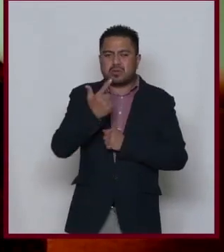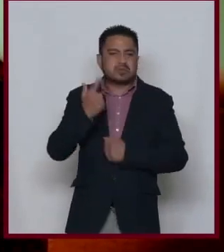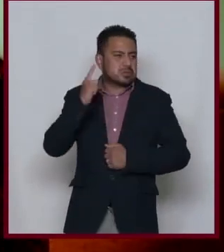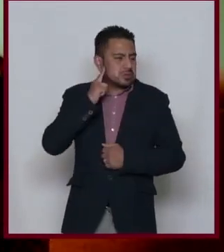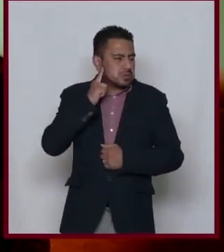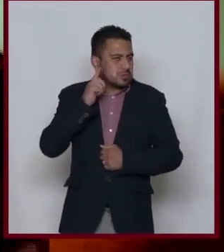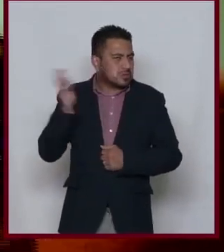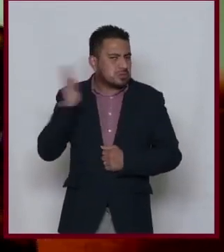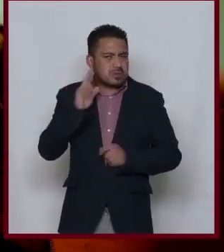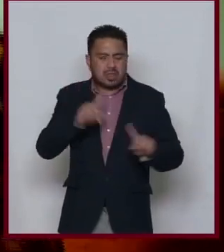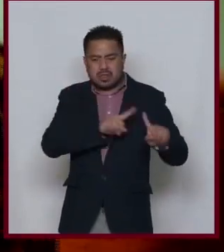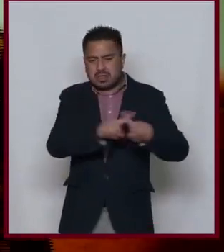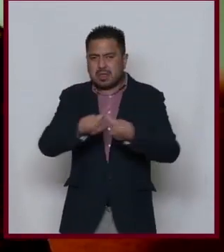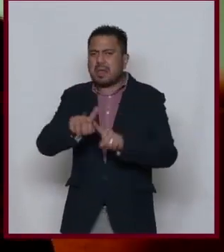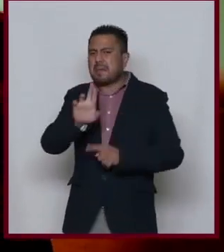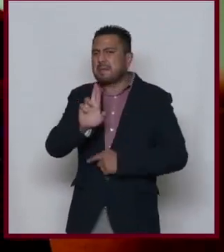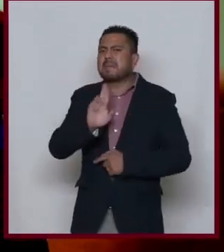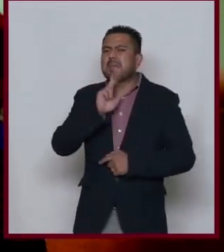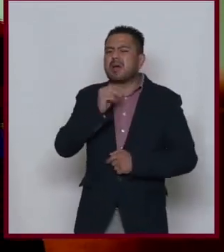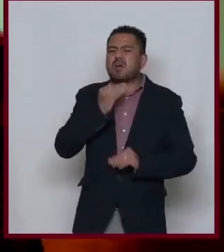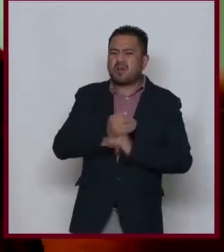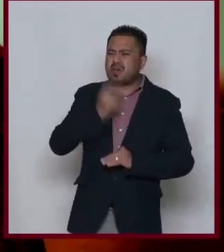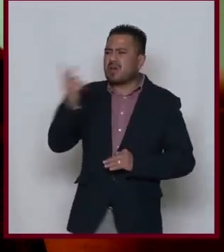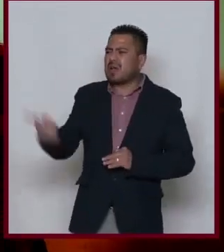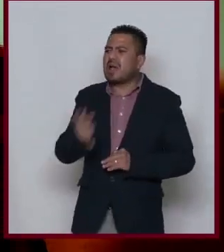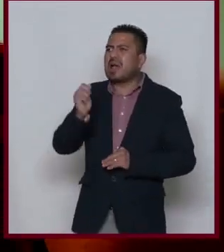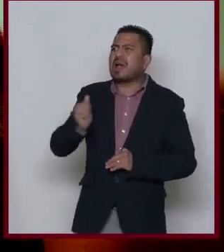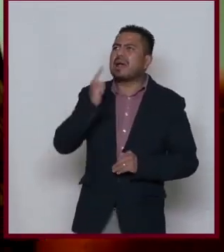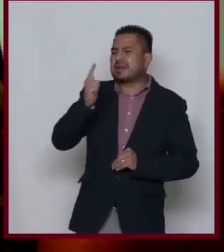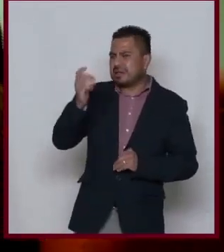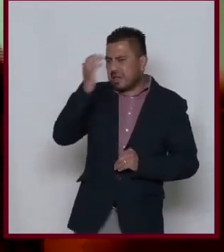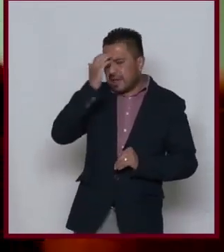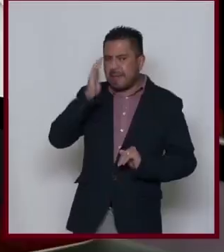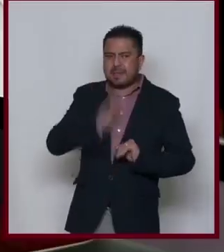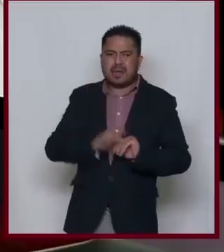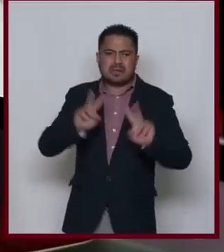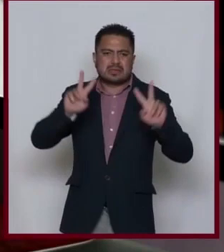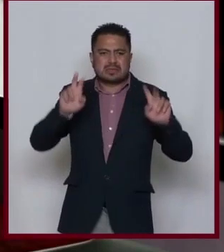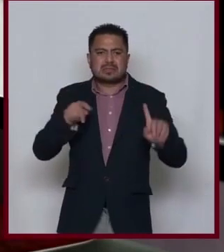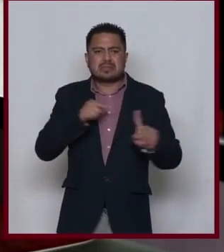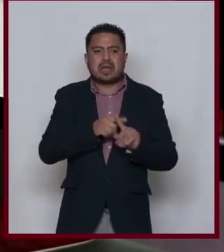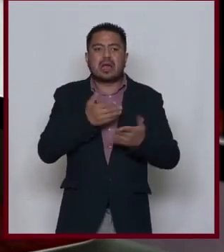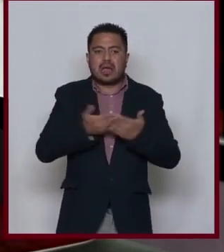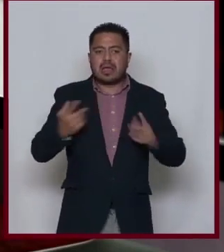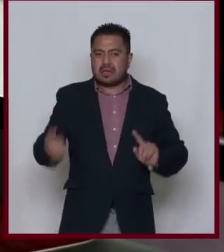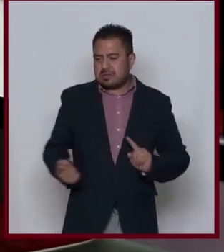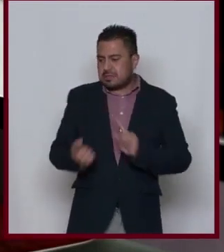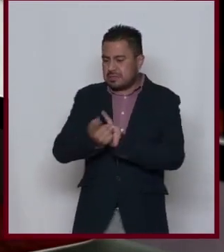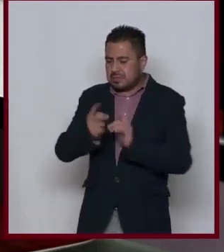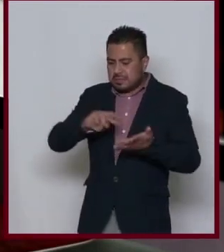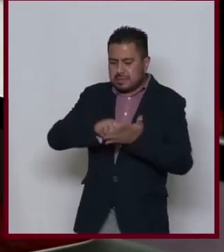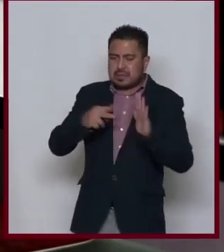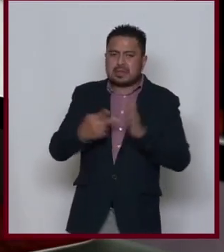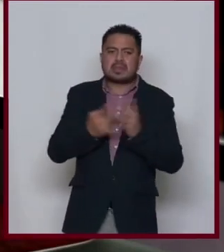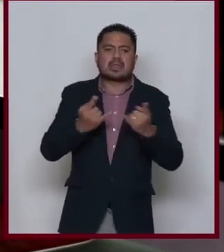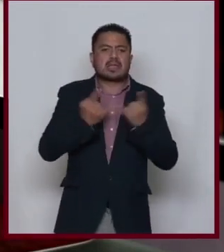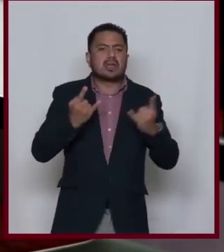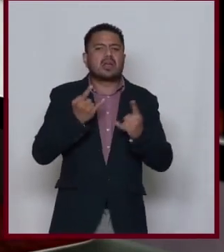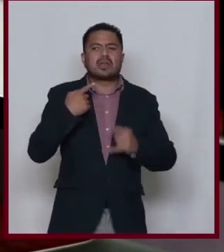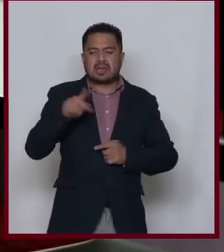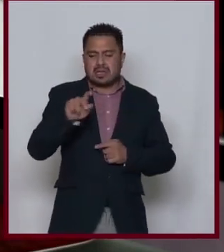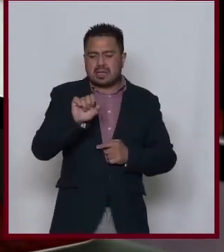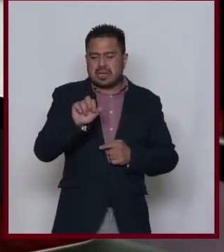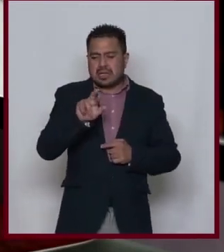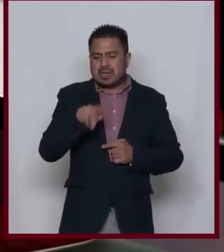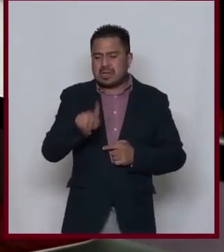diferentes. Pero mejor vamos a preguntarle a alguien que conozca más de este tema. Estamos con el ingeniero historiador Eric